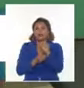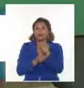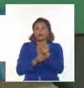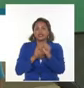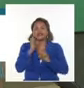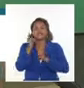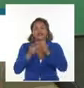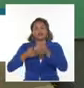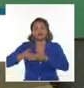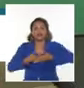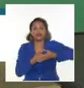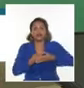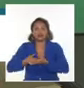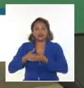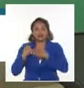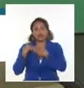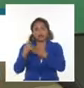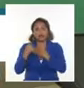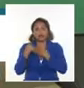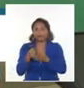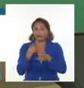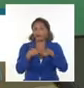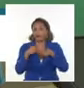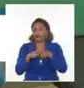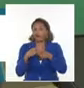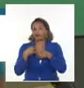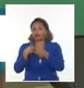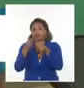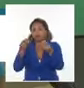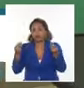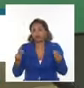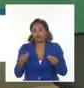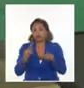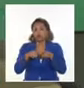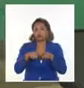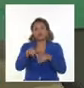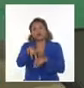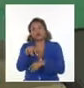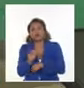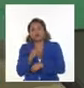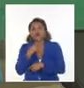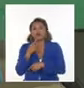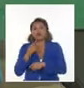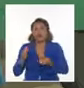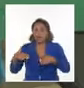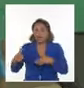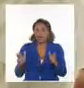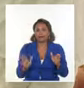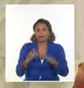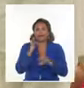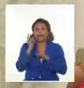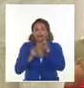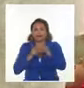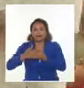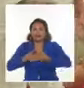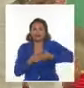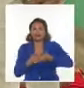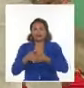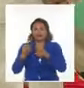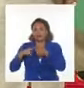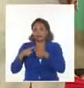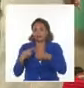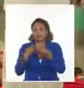neonatología, con apoyo con insumos médicos, con equipamientos nuevos, con incubadoras, mantas térmicas,